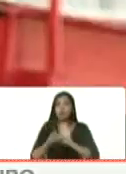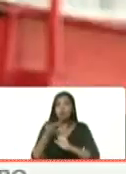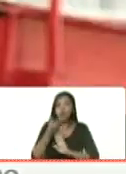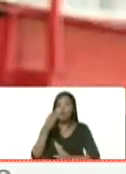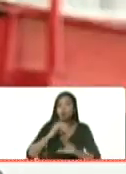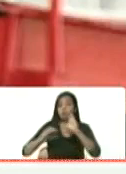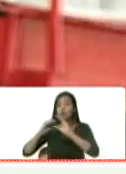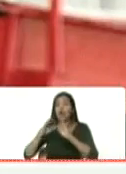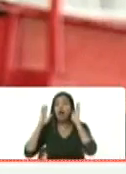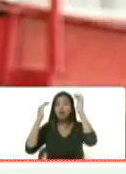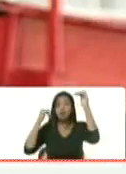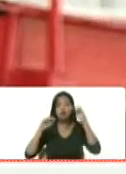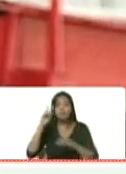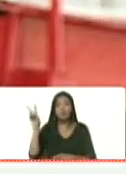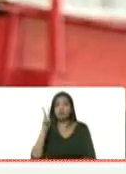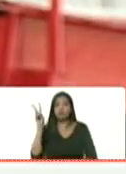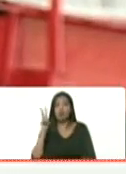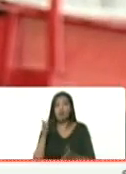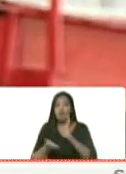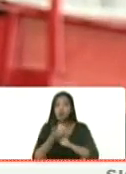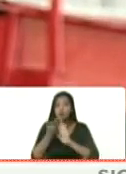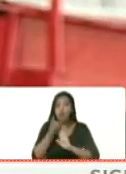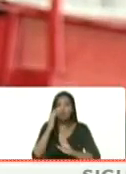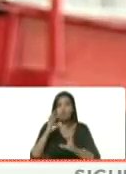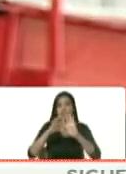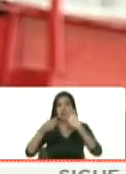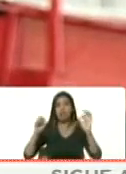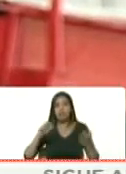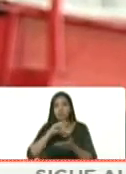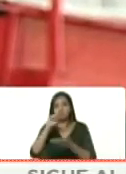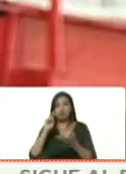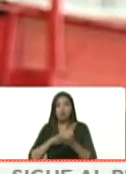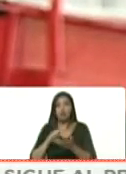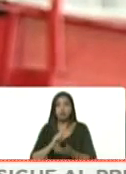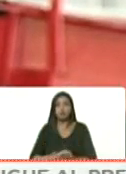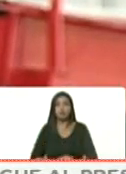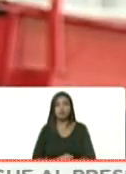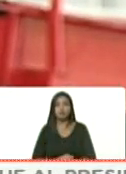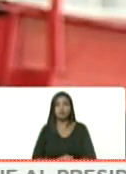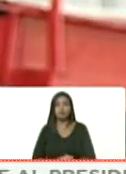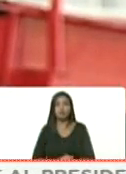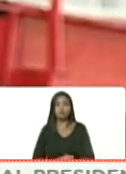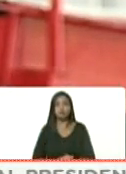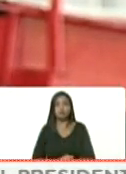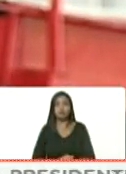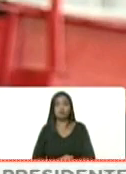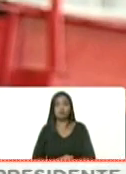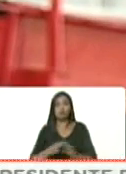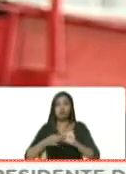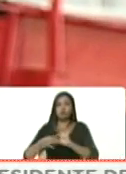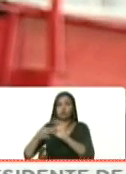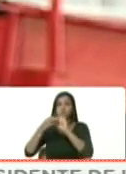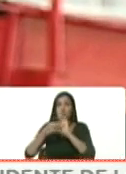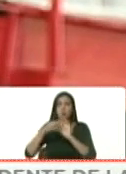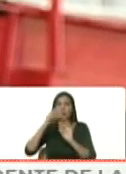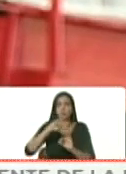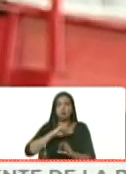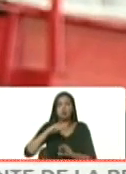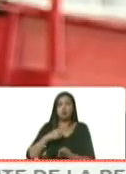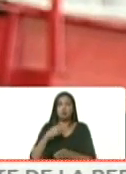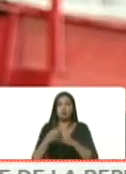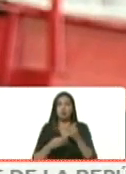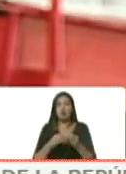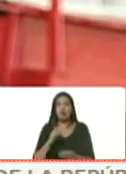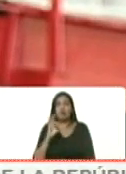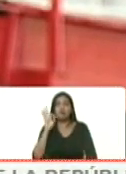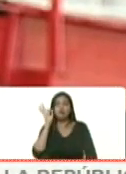comunicado, atención Venezuela. Estamos transmitiendo en cadena de radio y televisión y simultáneamente estamos transmitiendo por